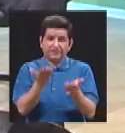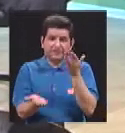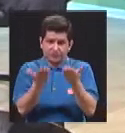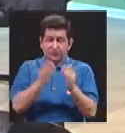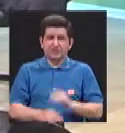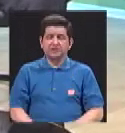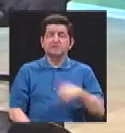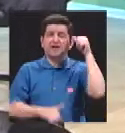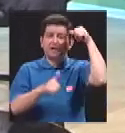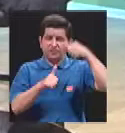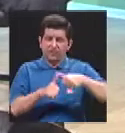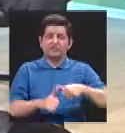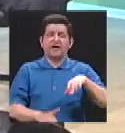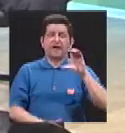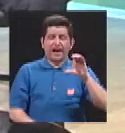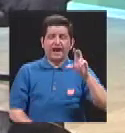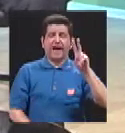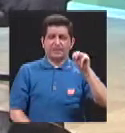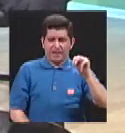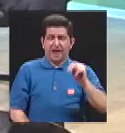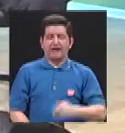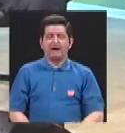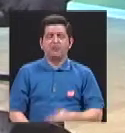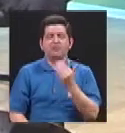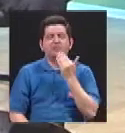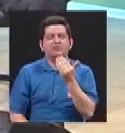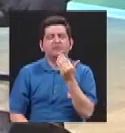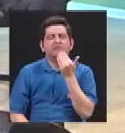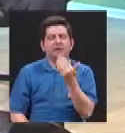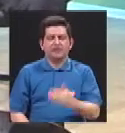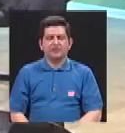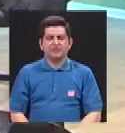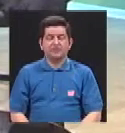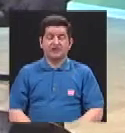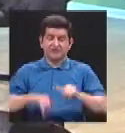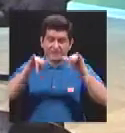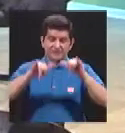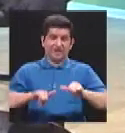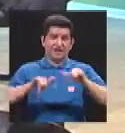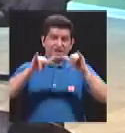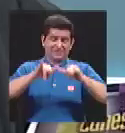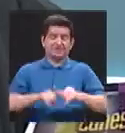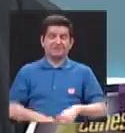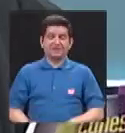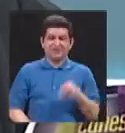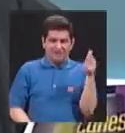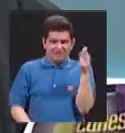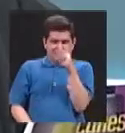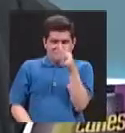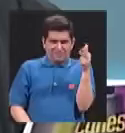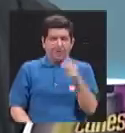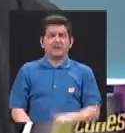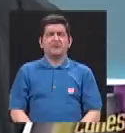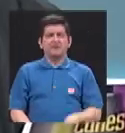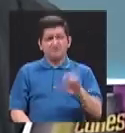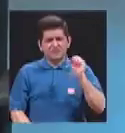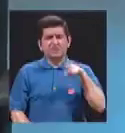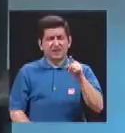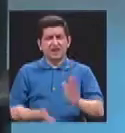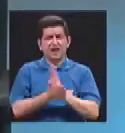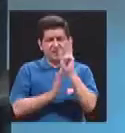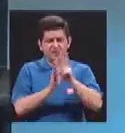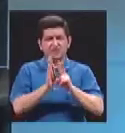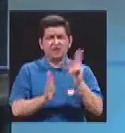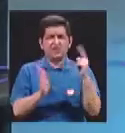oportuno que recordar a doña Carmen gracias precisamente a la permanencia de la imagen audiovisual. Sí,